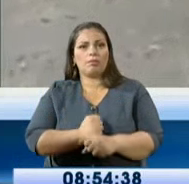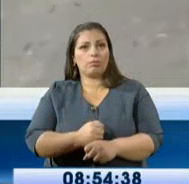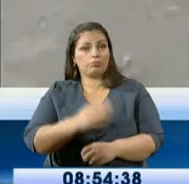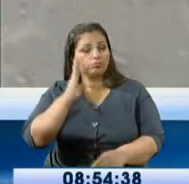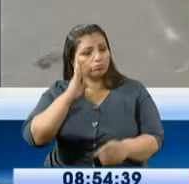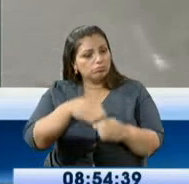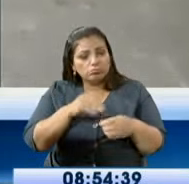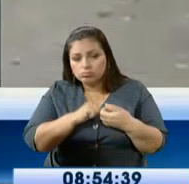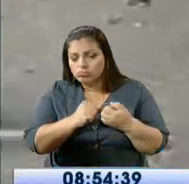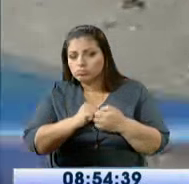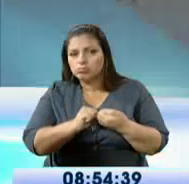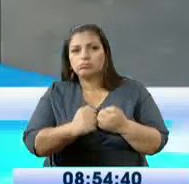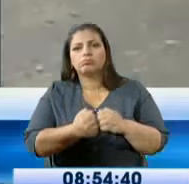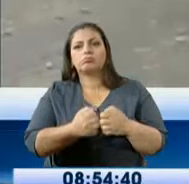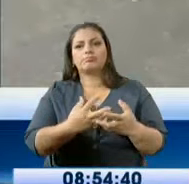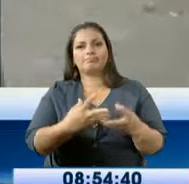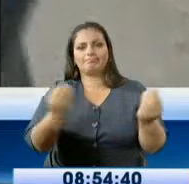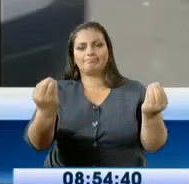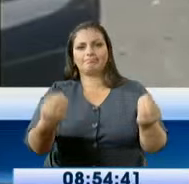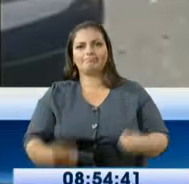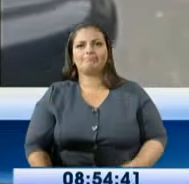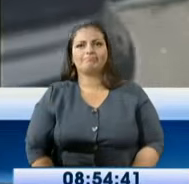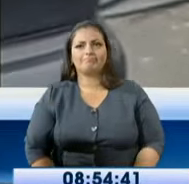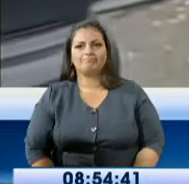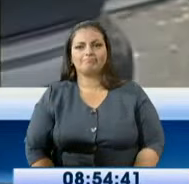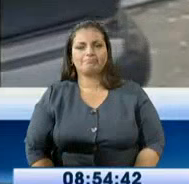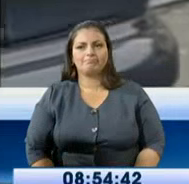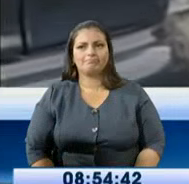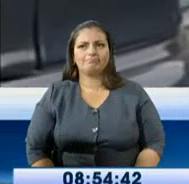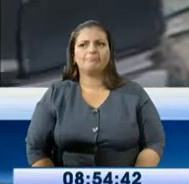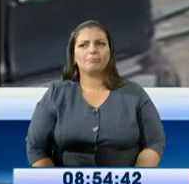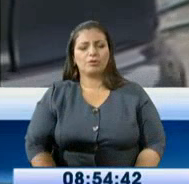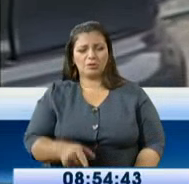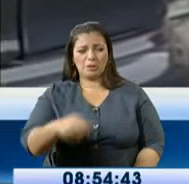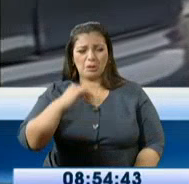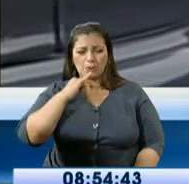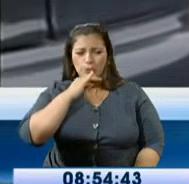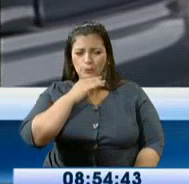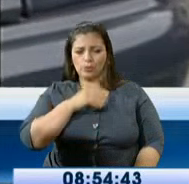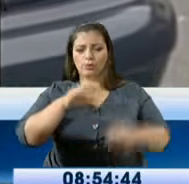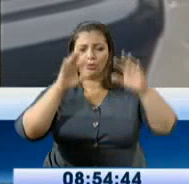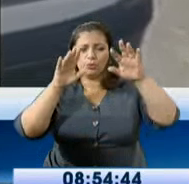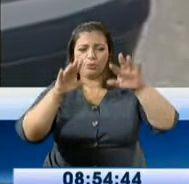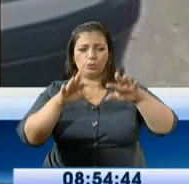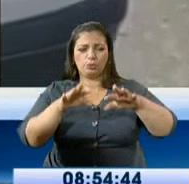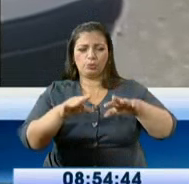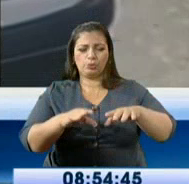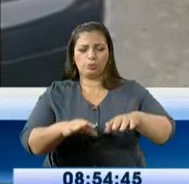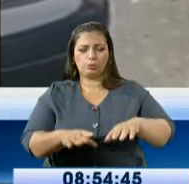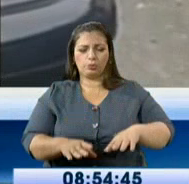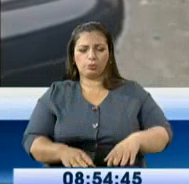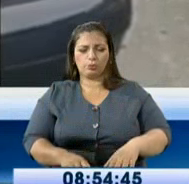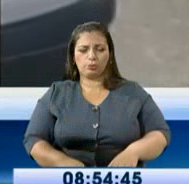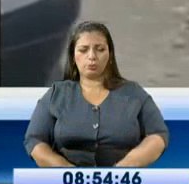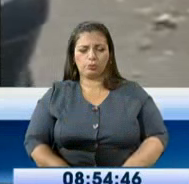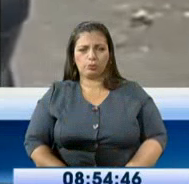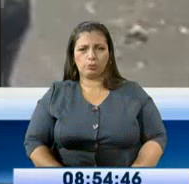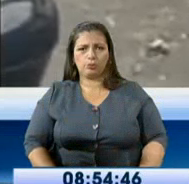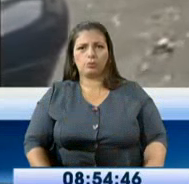este momento, para básicamente que puedan bajar las aguas grises. Claro. Muchísimas gracias, ingeniero Valdivieso,